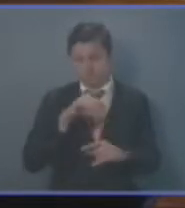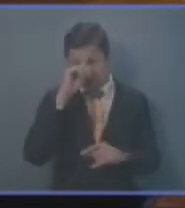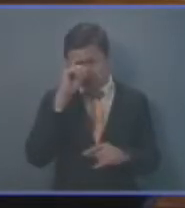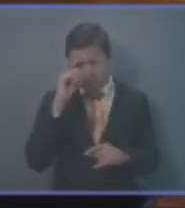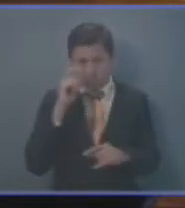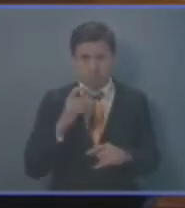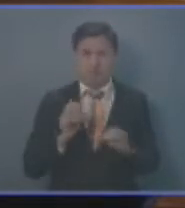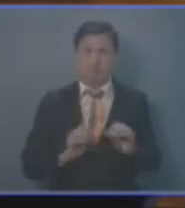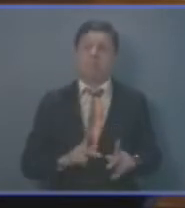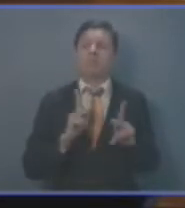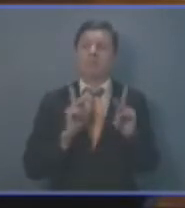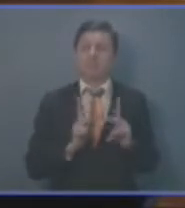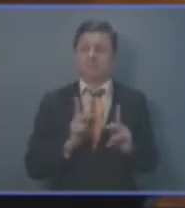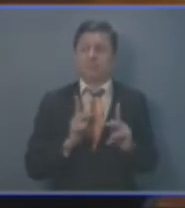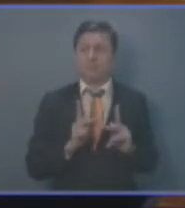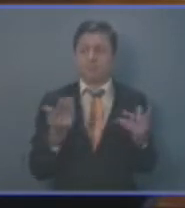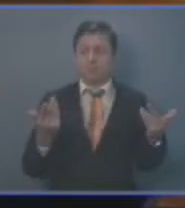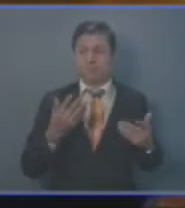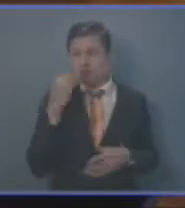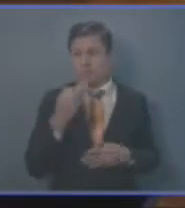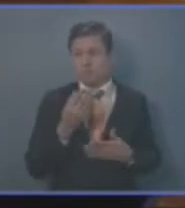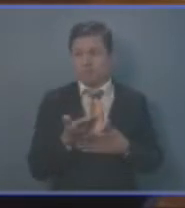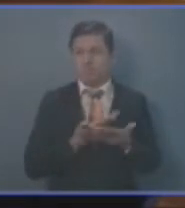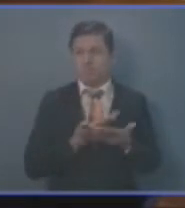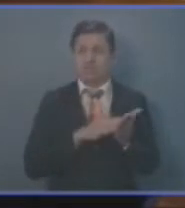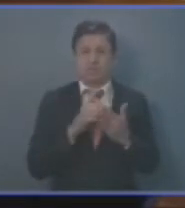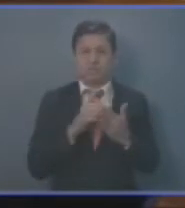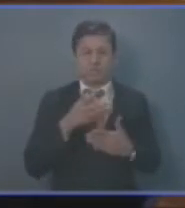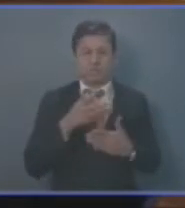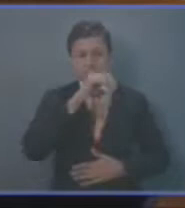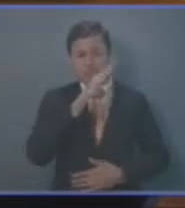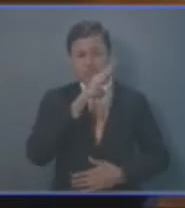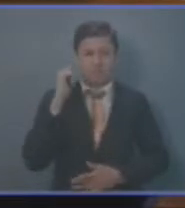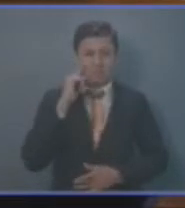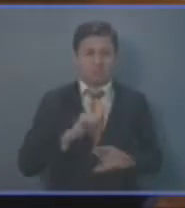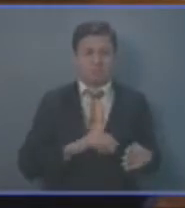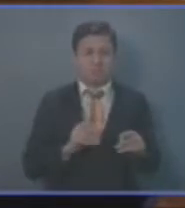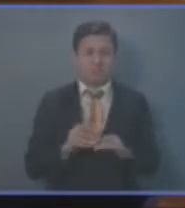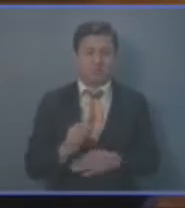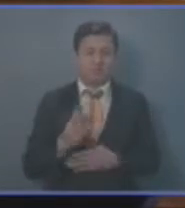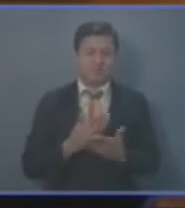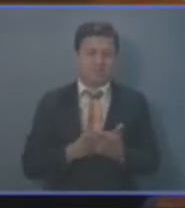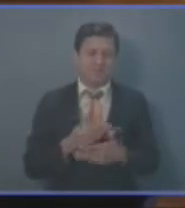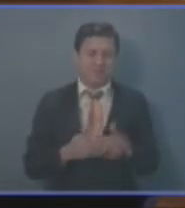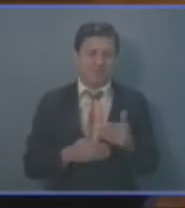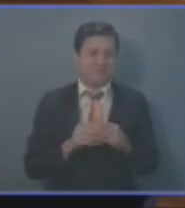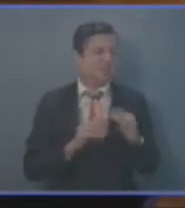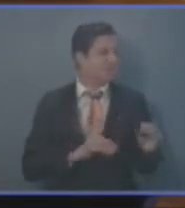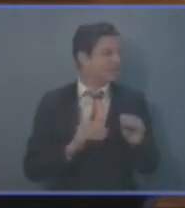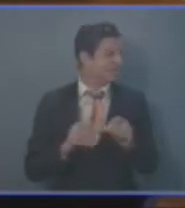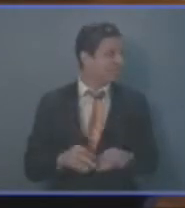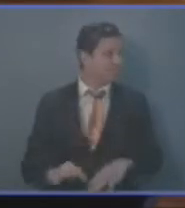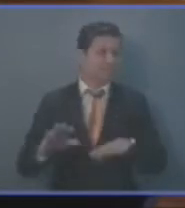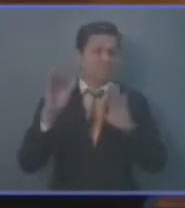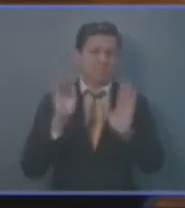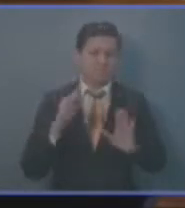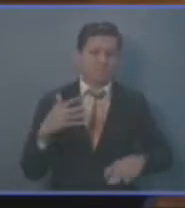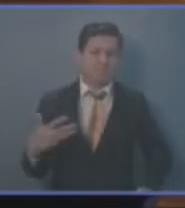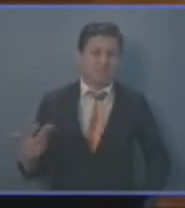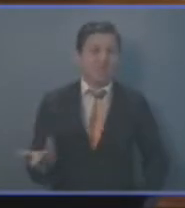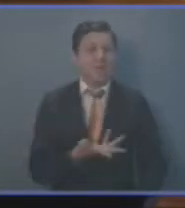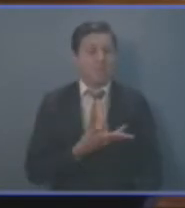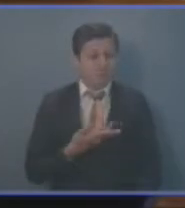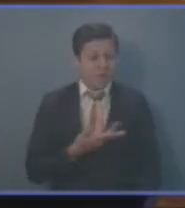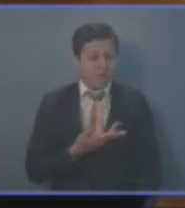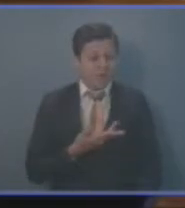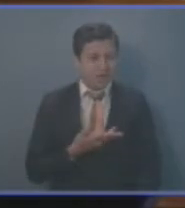estratégicas, oportunidades y realizar una planificación nacional. Los mecanismos intersectoriales tendrán como finalidad el